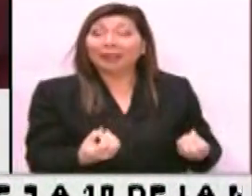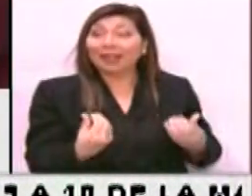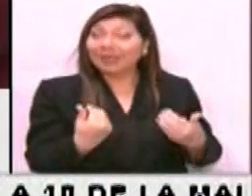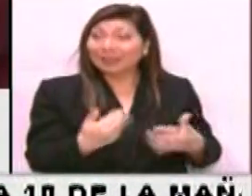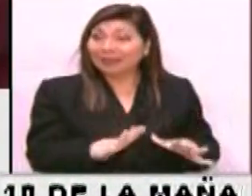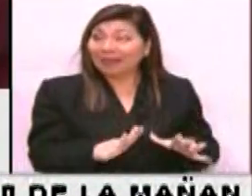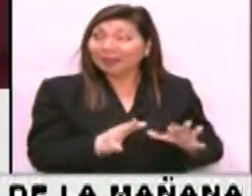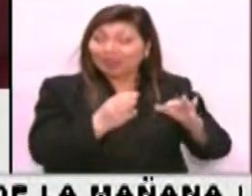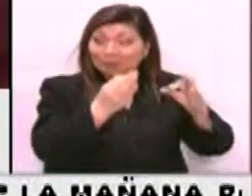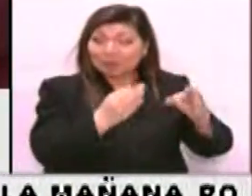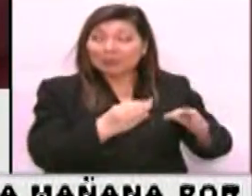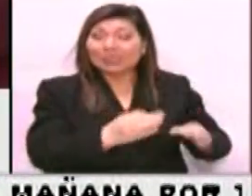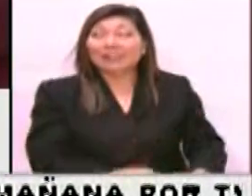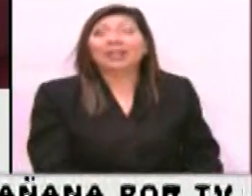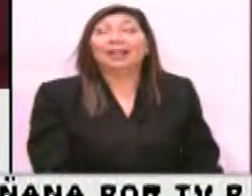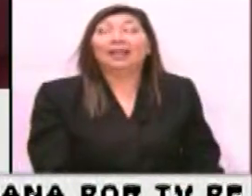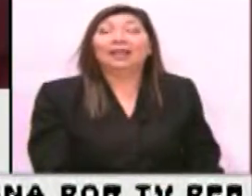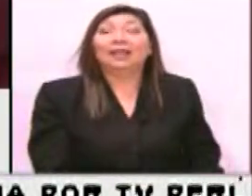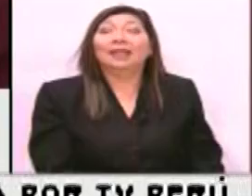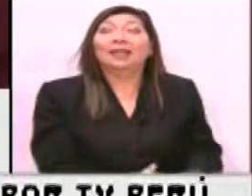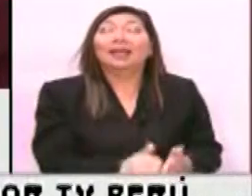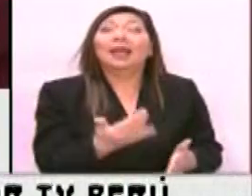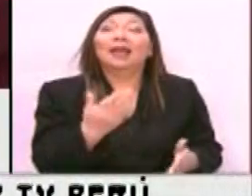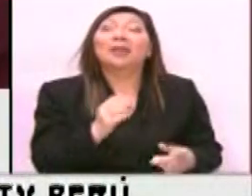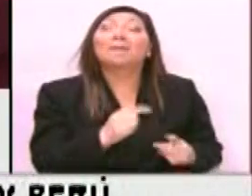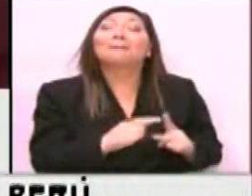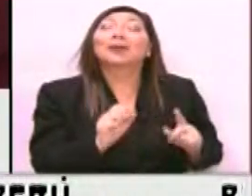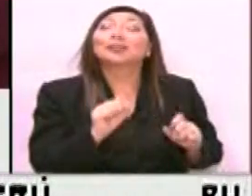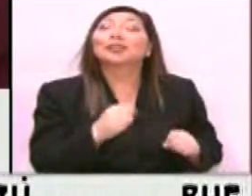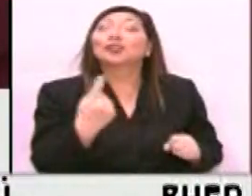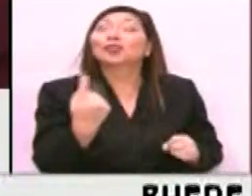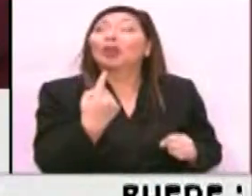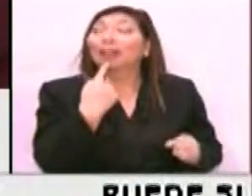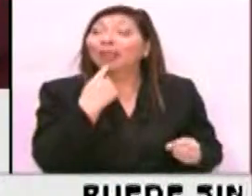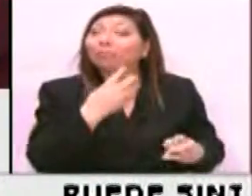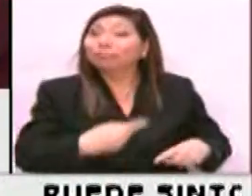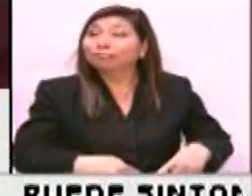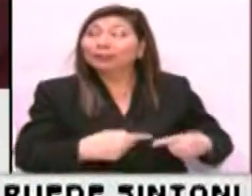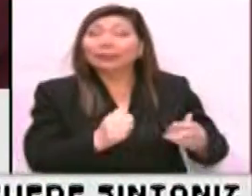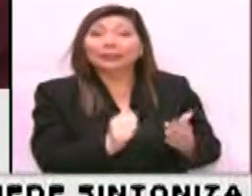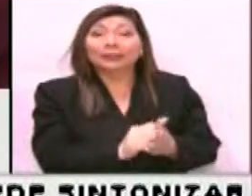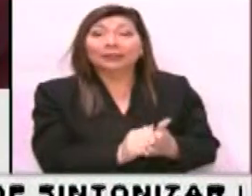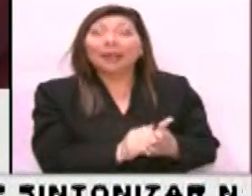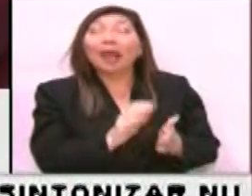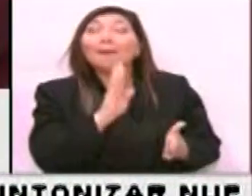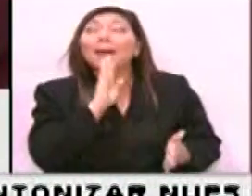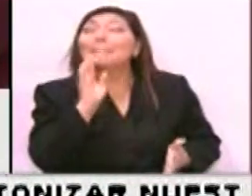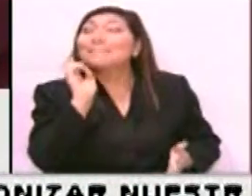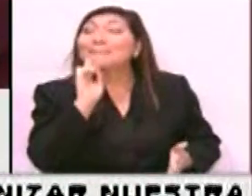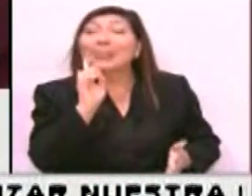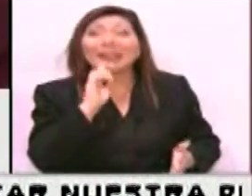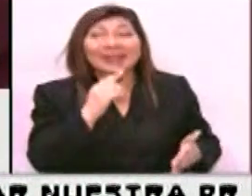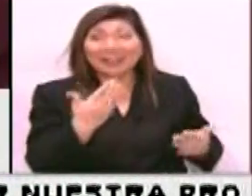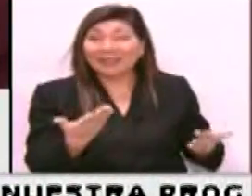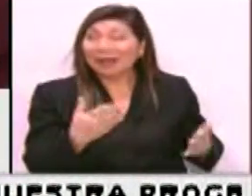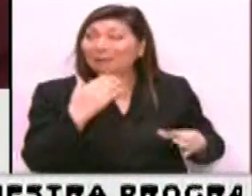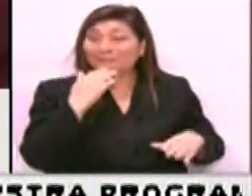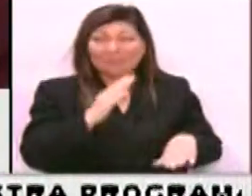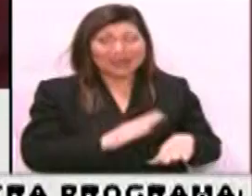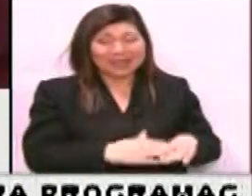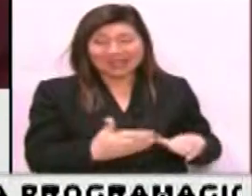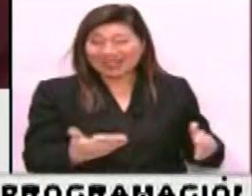vez que estemos seguros de que eso sucedió así. Pero si solamente estamos discutiendo sobre que mintió, ese es un pecado